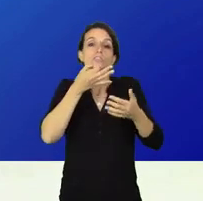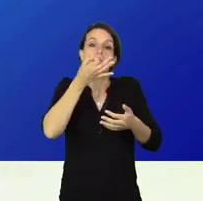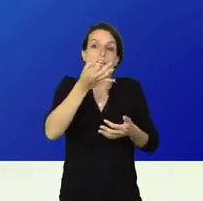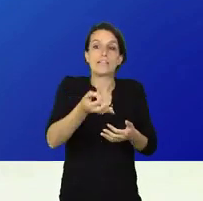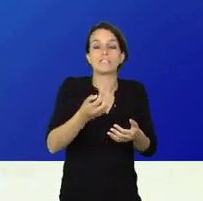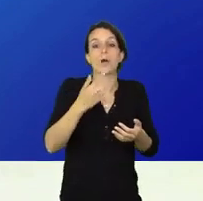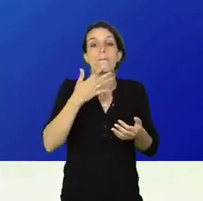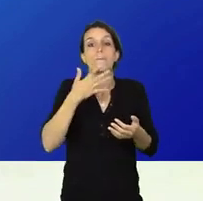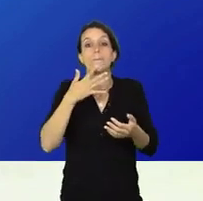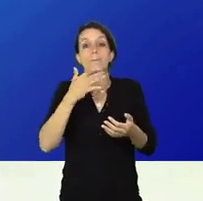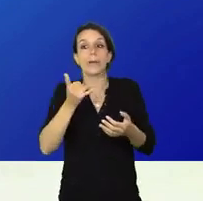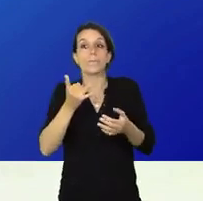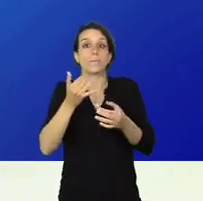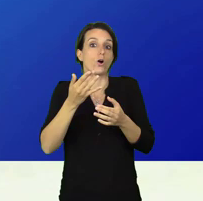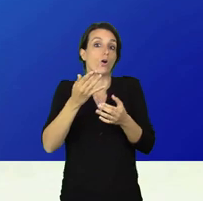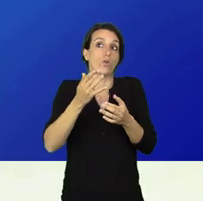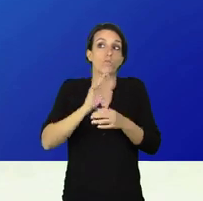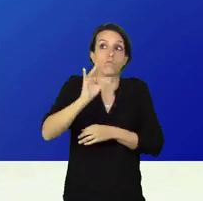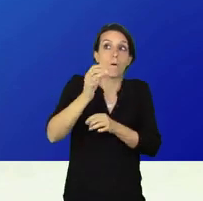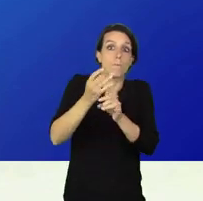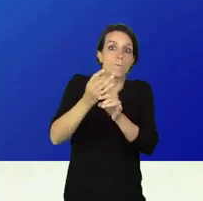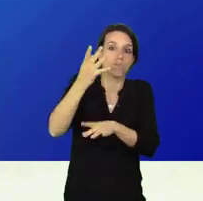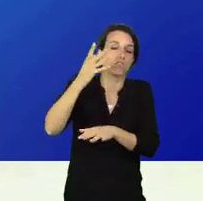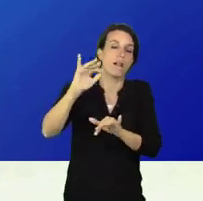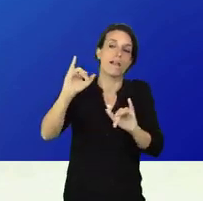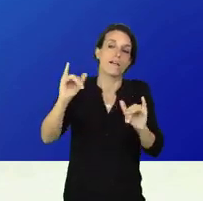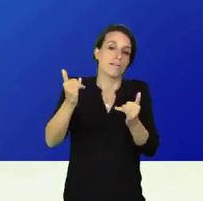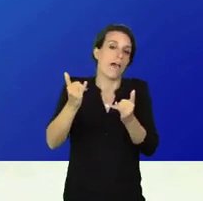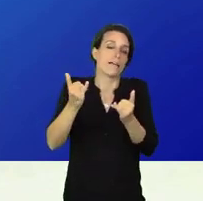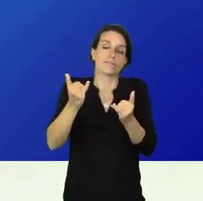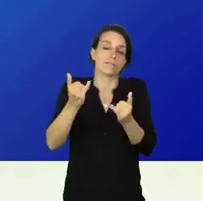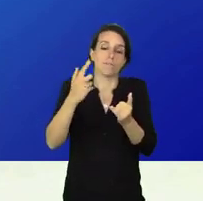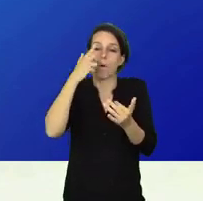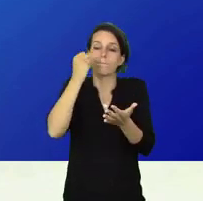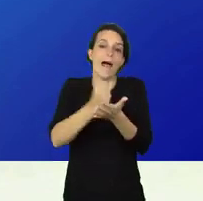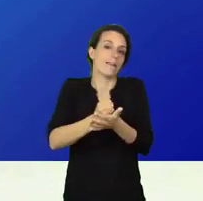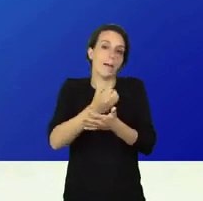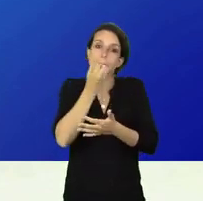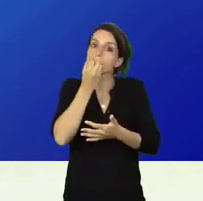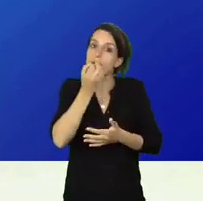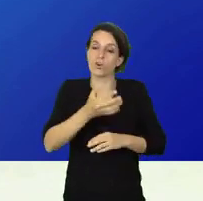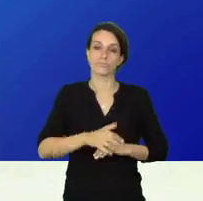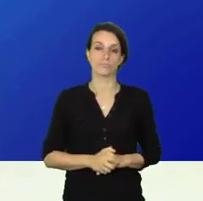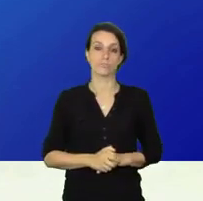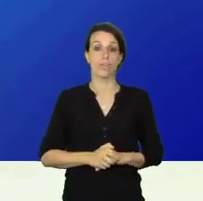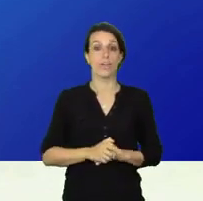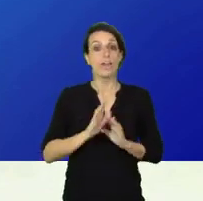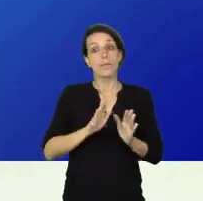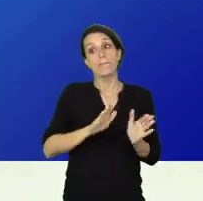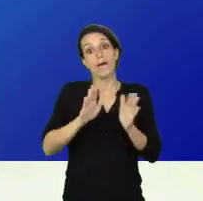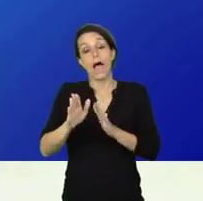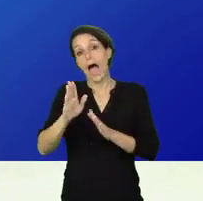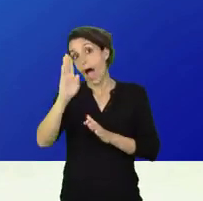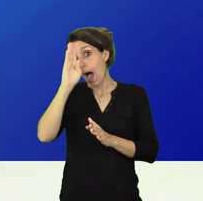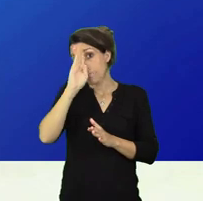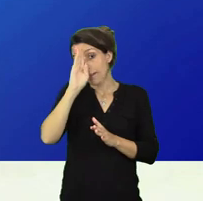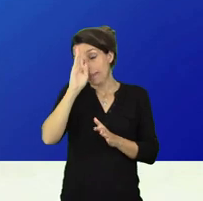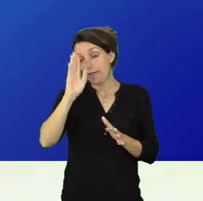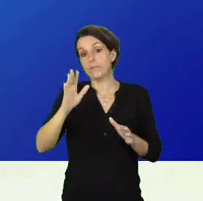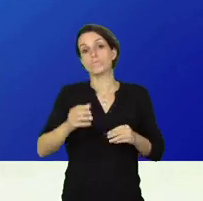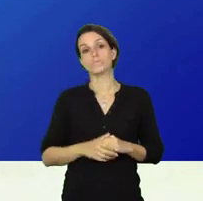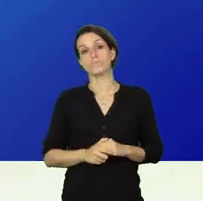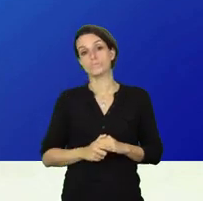esto que hablábamos de poder volcarlo al entorno profesional también se hace patente. Y también dos aprendizajes que tienen que